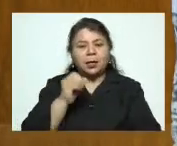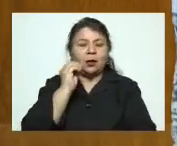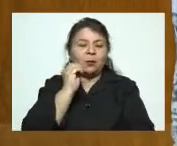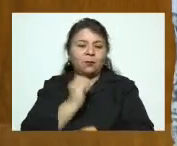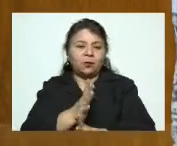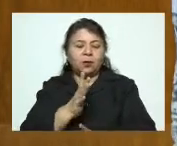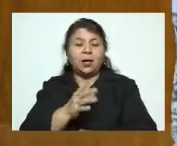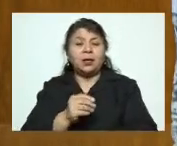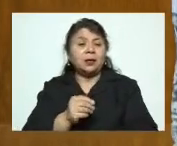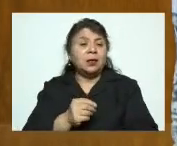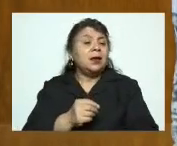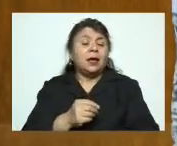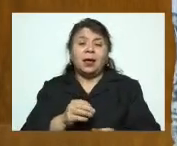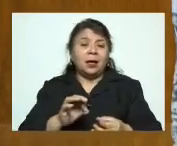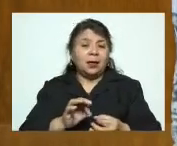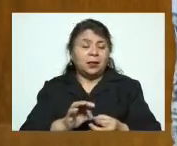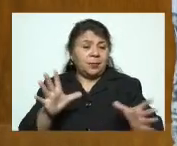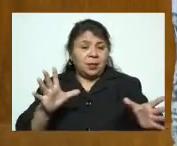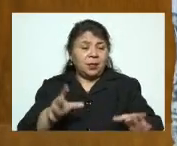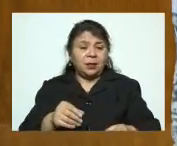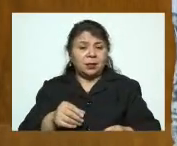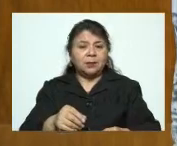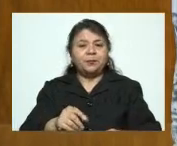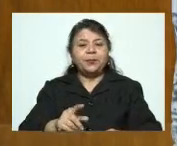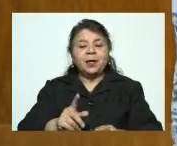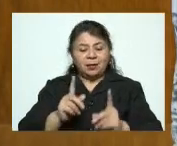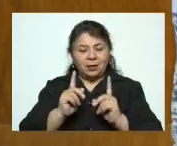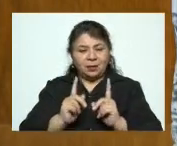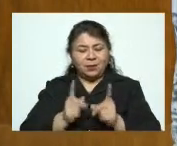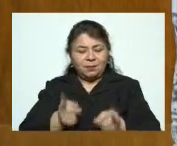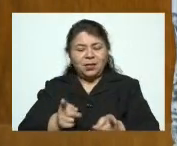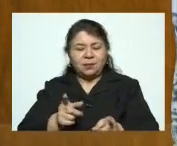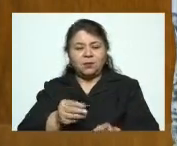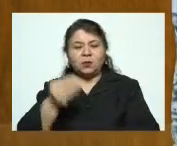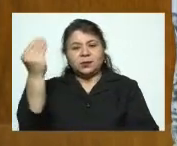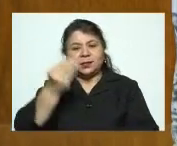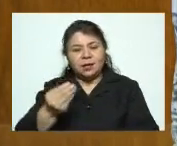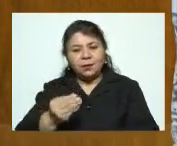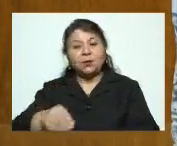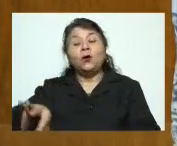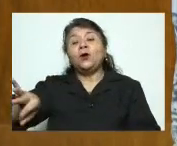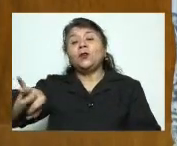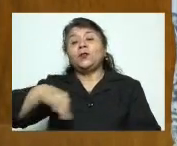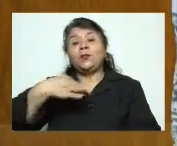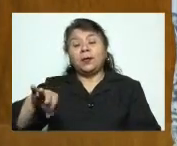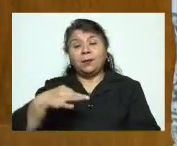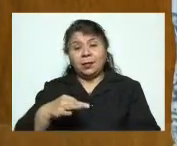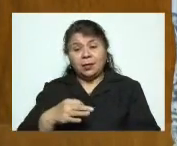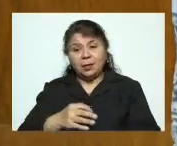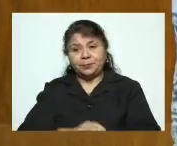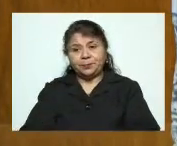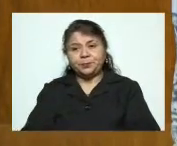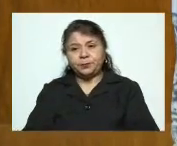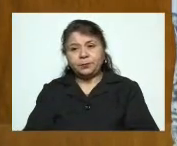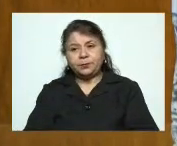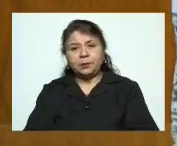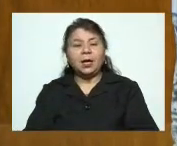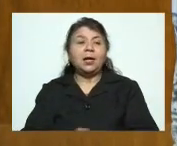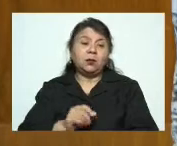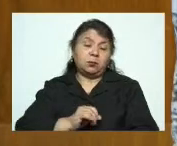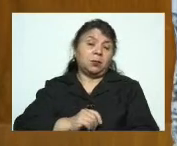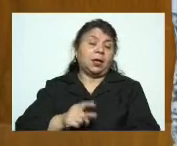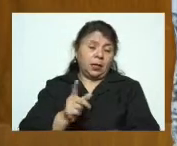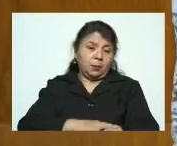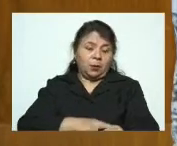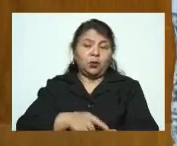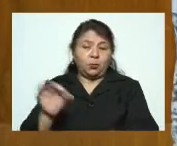trabajadores independientes, a partir de ese mismo día sábado, deberían, anuncio que haremos en el momento oportuno, que